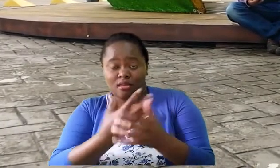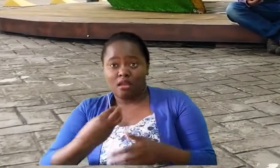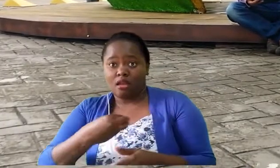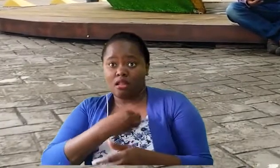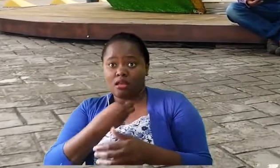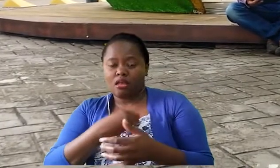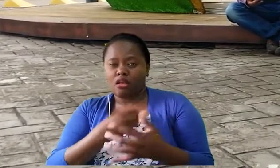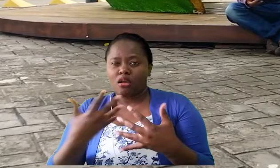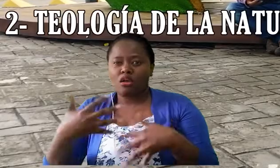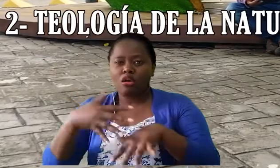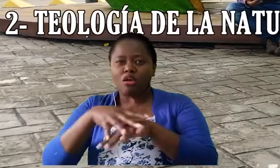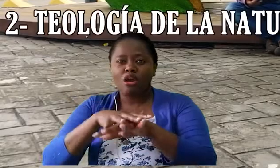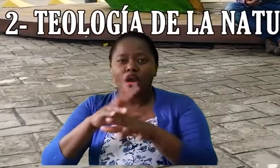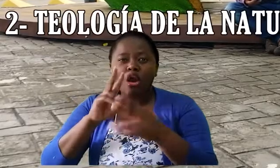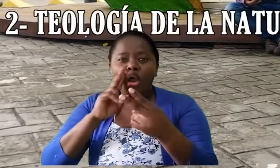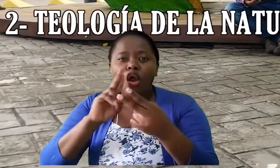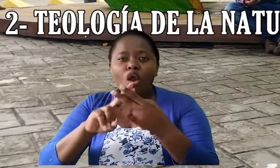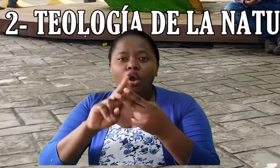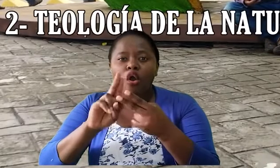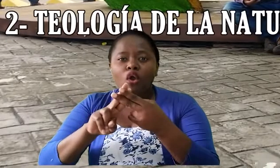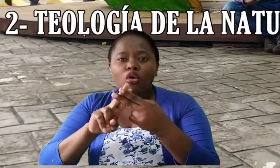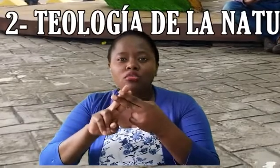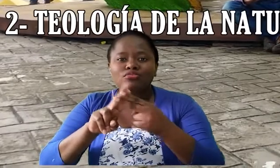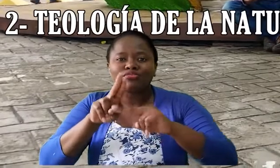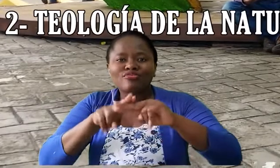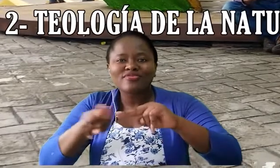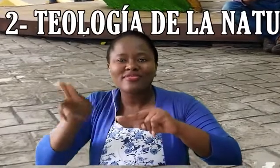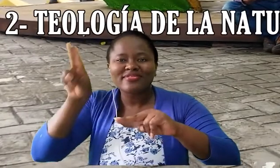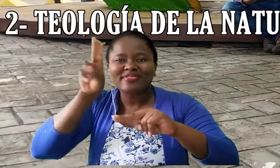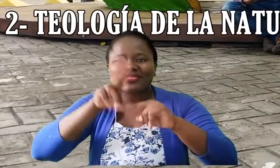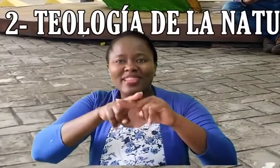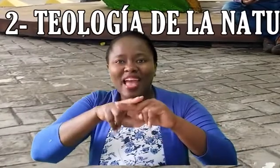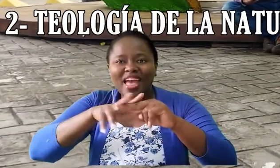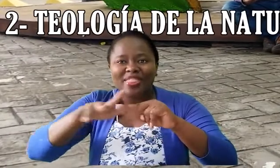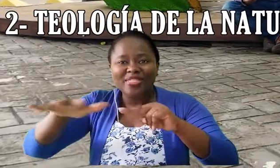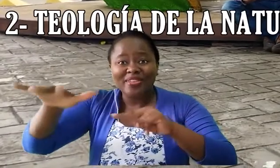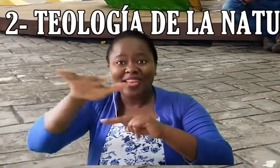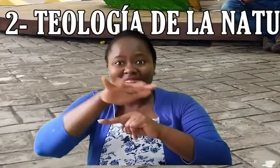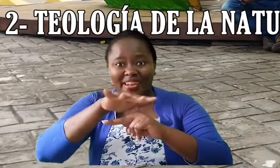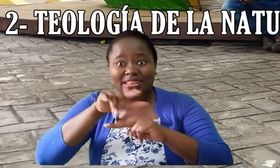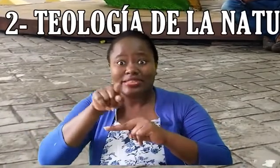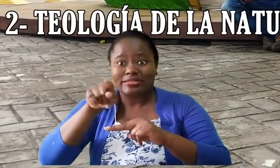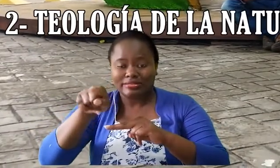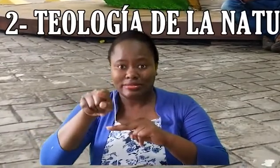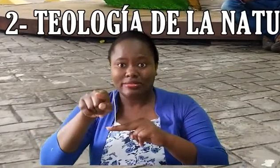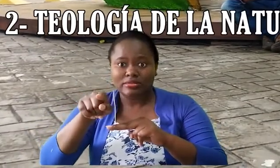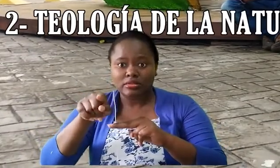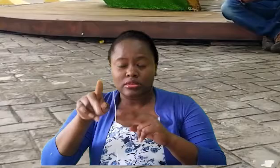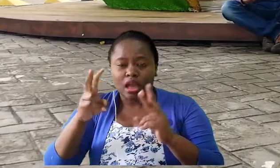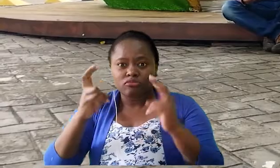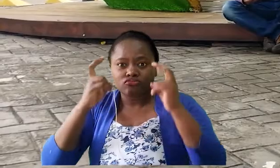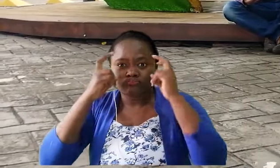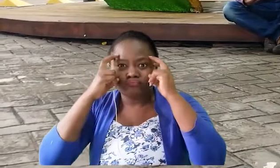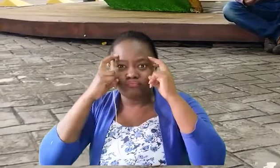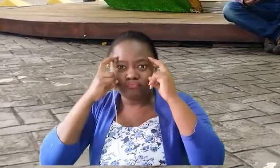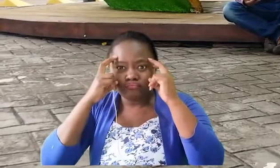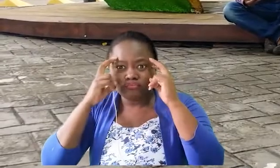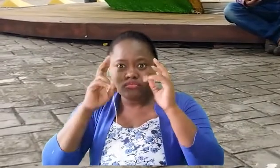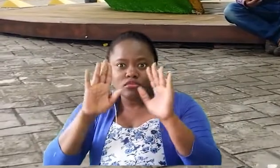la naturaleza. Esta teología de la naturaleza no parte